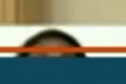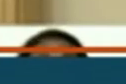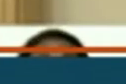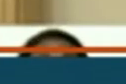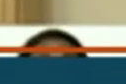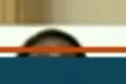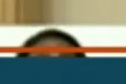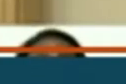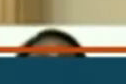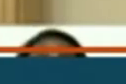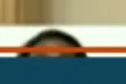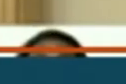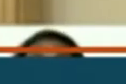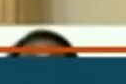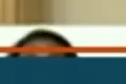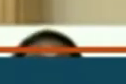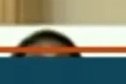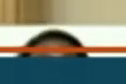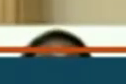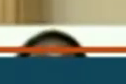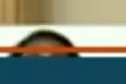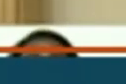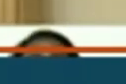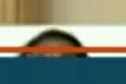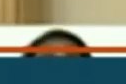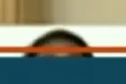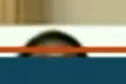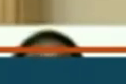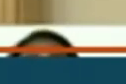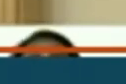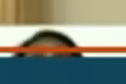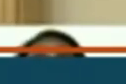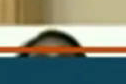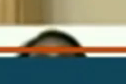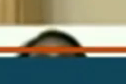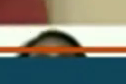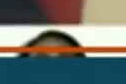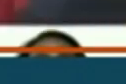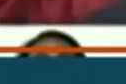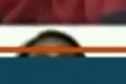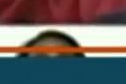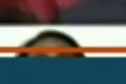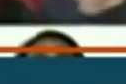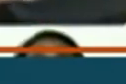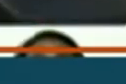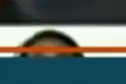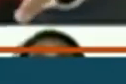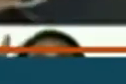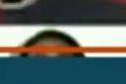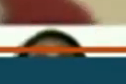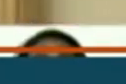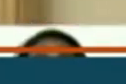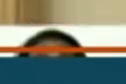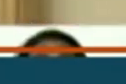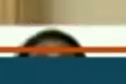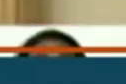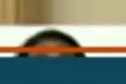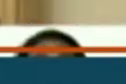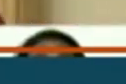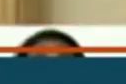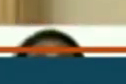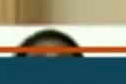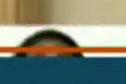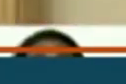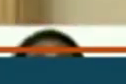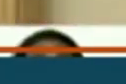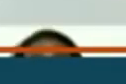a los enfermos por el virus de China. La Epidemiología Nacional, expertos independientes de la red Defendamos, sin embargo, confirman